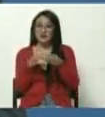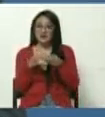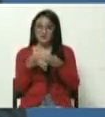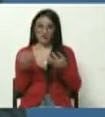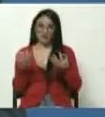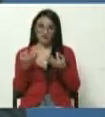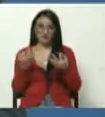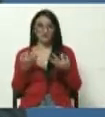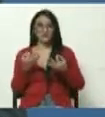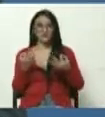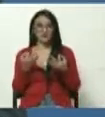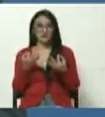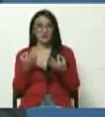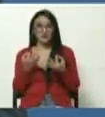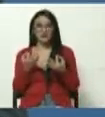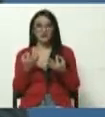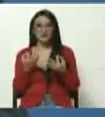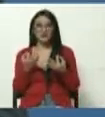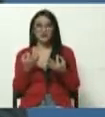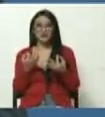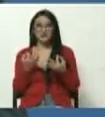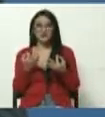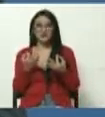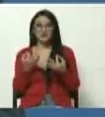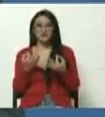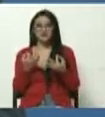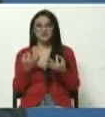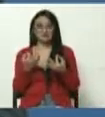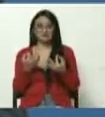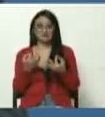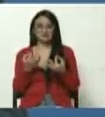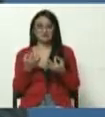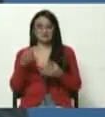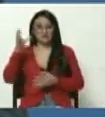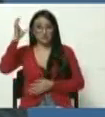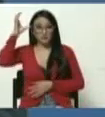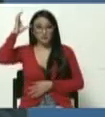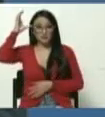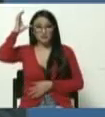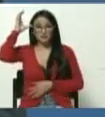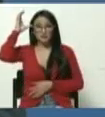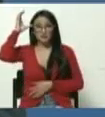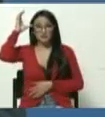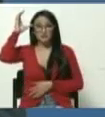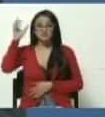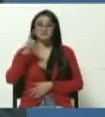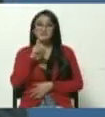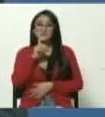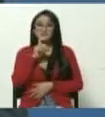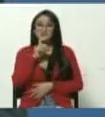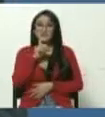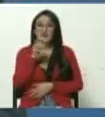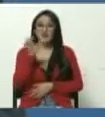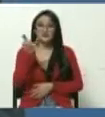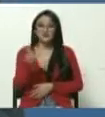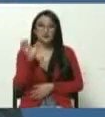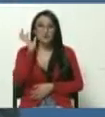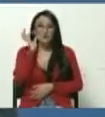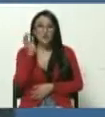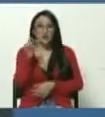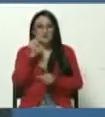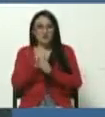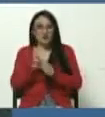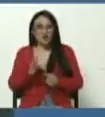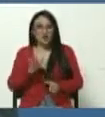de verdad, un equipo de grandes ligas, encabezado por esta querida hermana, compatriota,